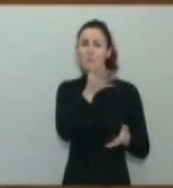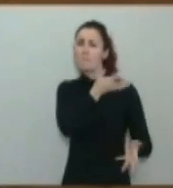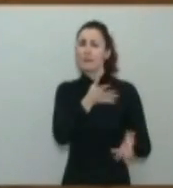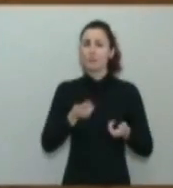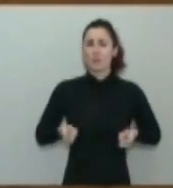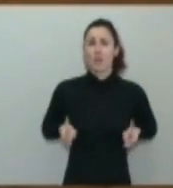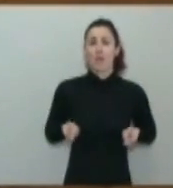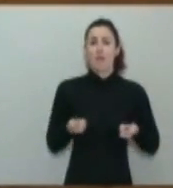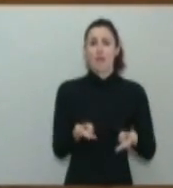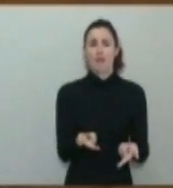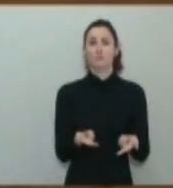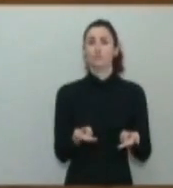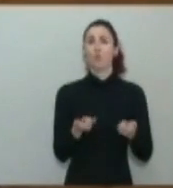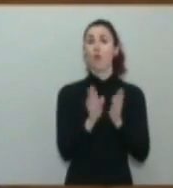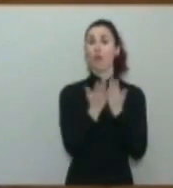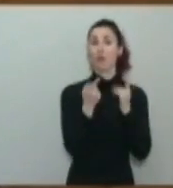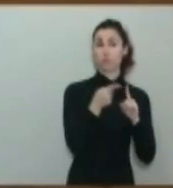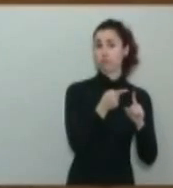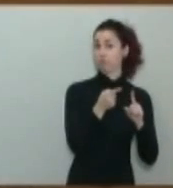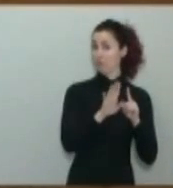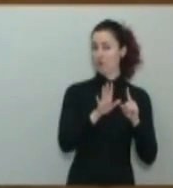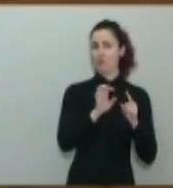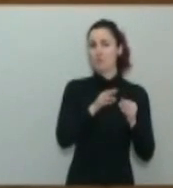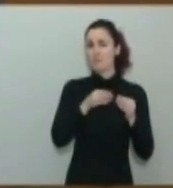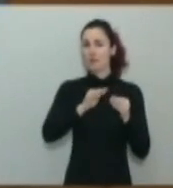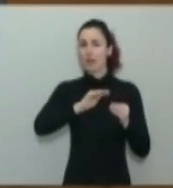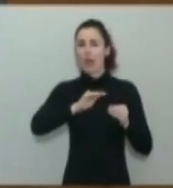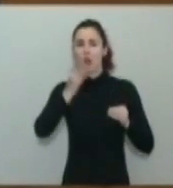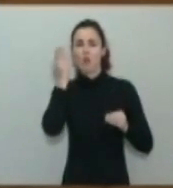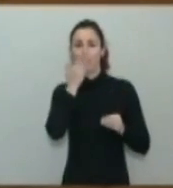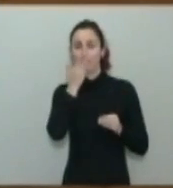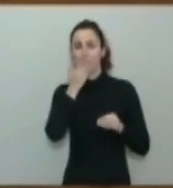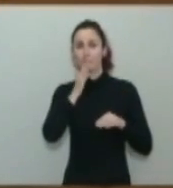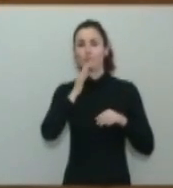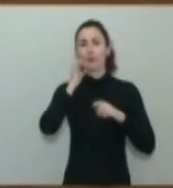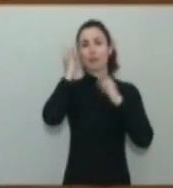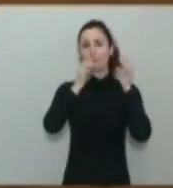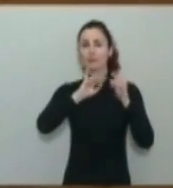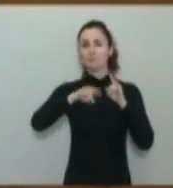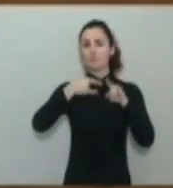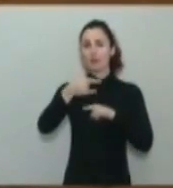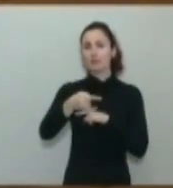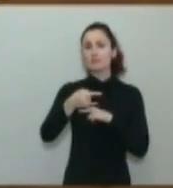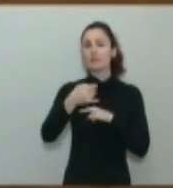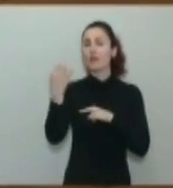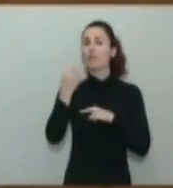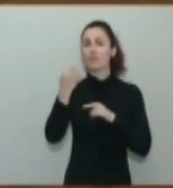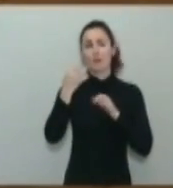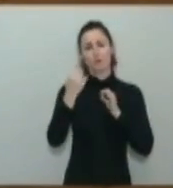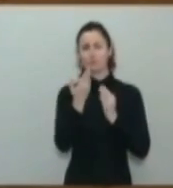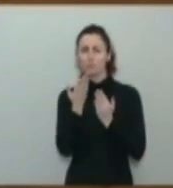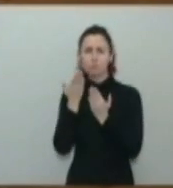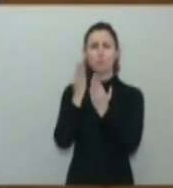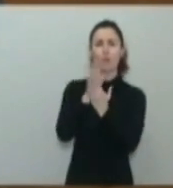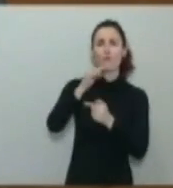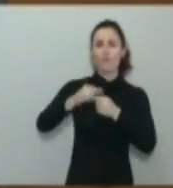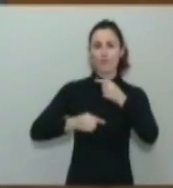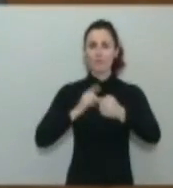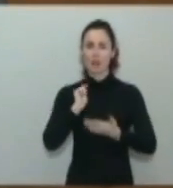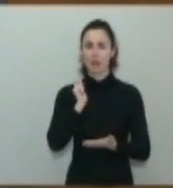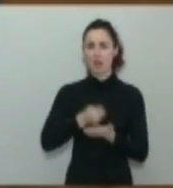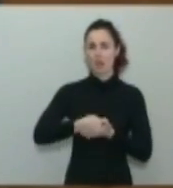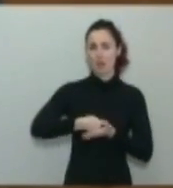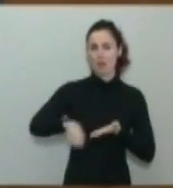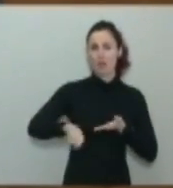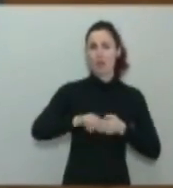el gasto, no solo en libros, sino en material escolar y otras actividades complementarias que tienen que hacer frente a las familias y que se traducen